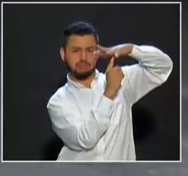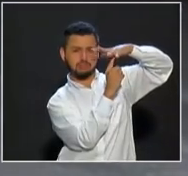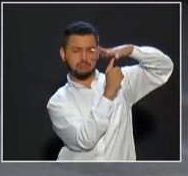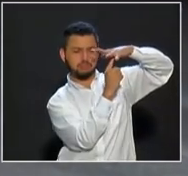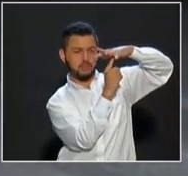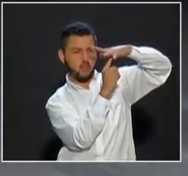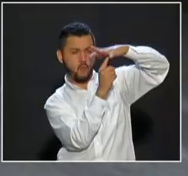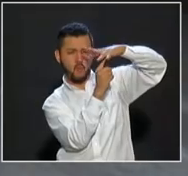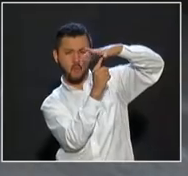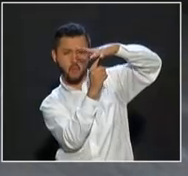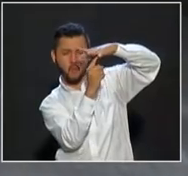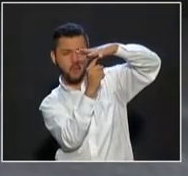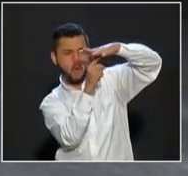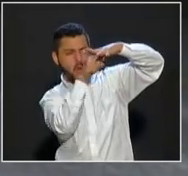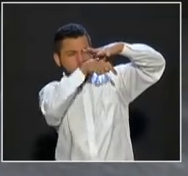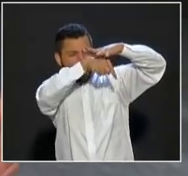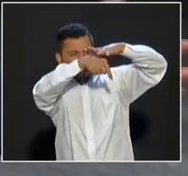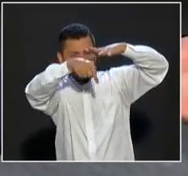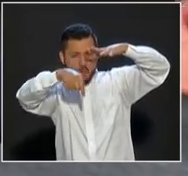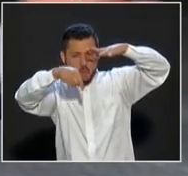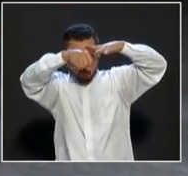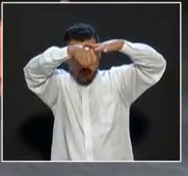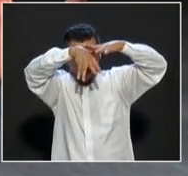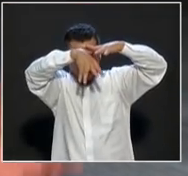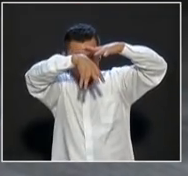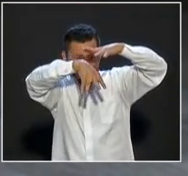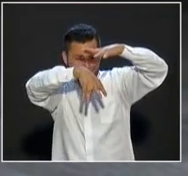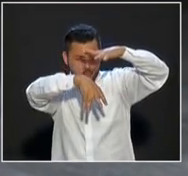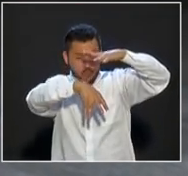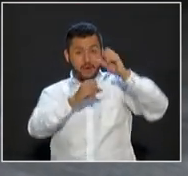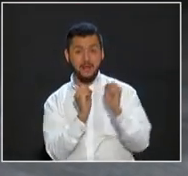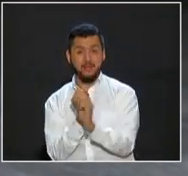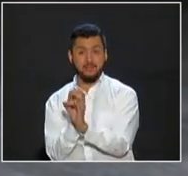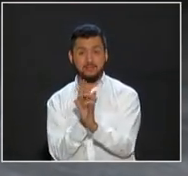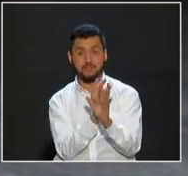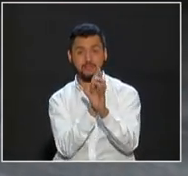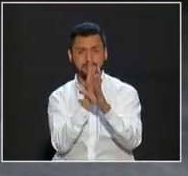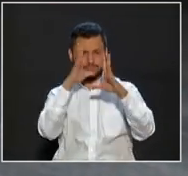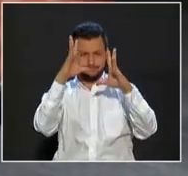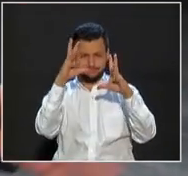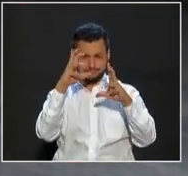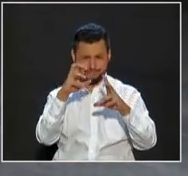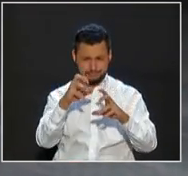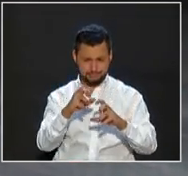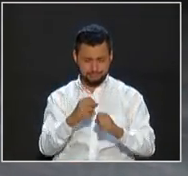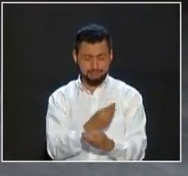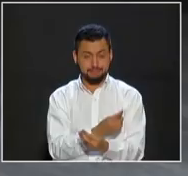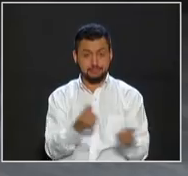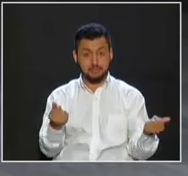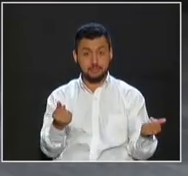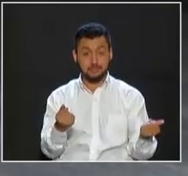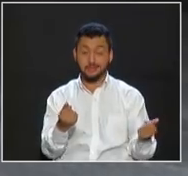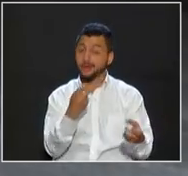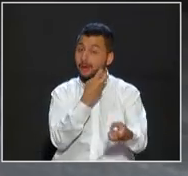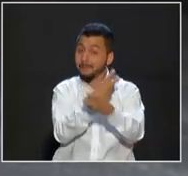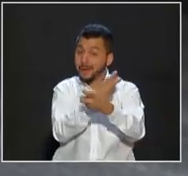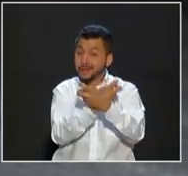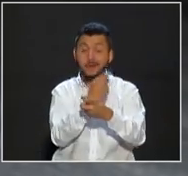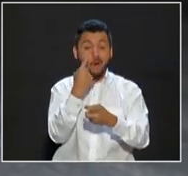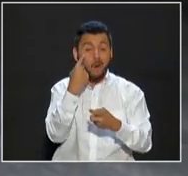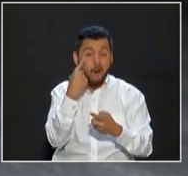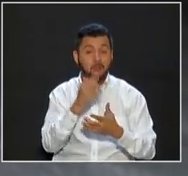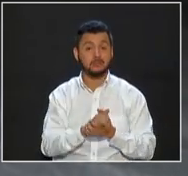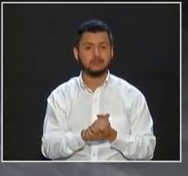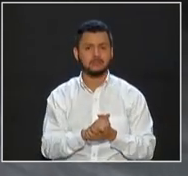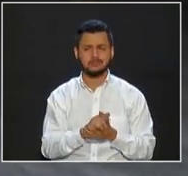vuelan es el glifosato y llega nueva york dijo después quiero utilizar drones técnicamente imposible y no ser y no se necesitan y no se podía hacer